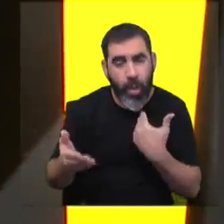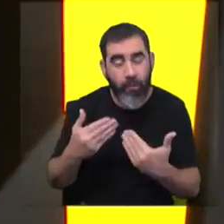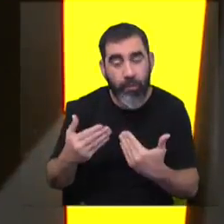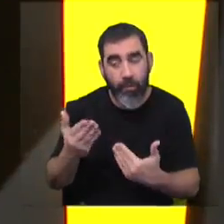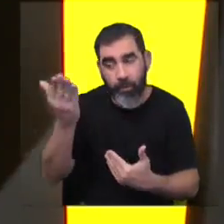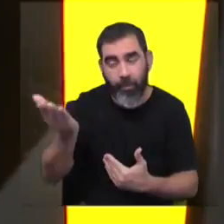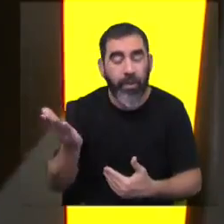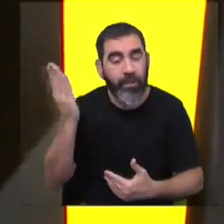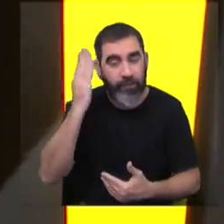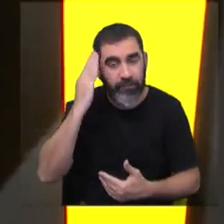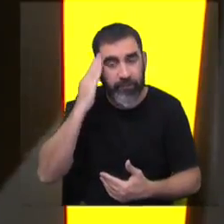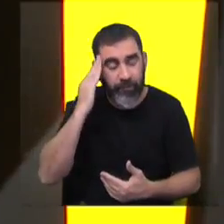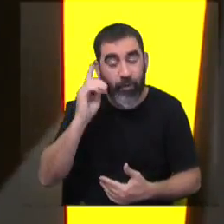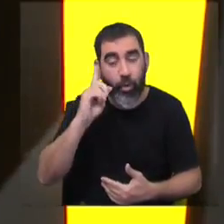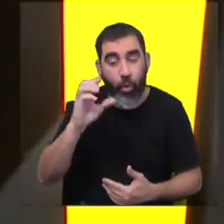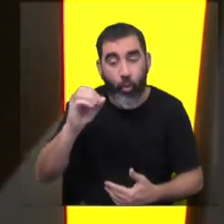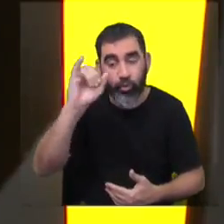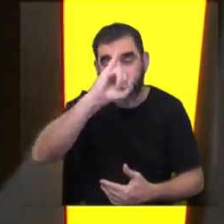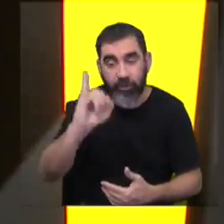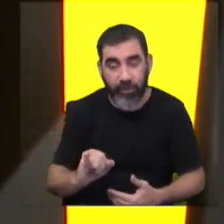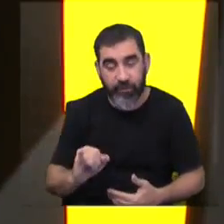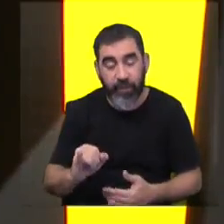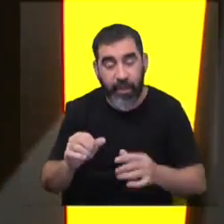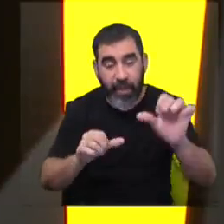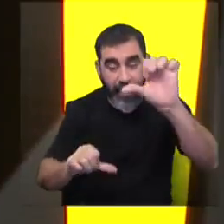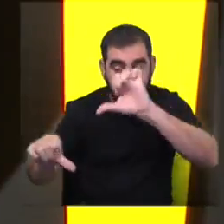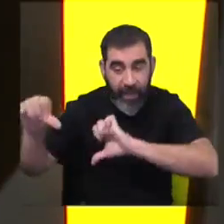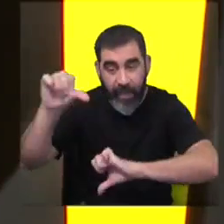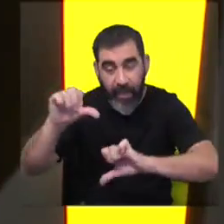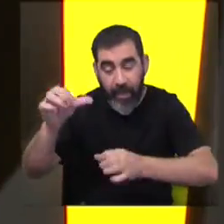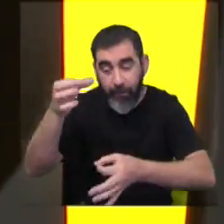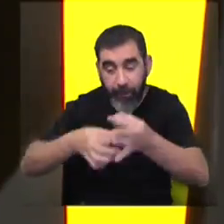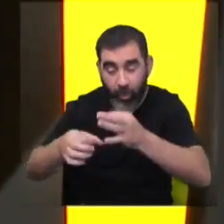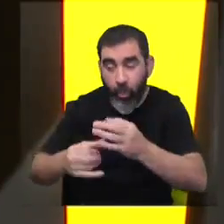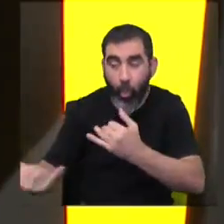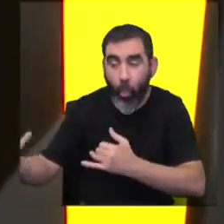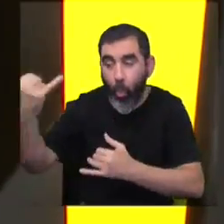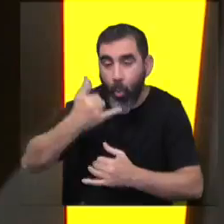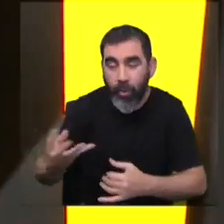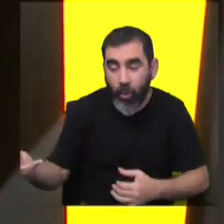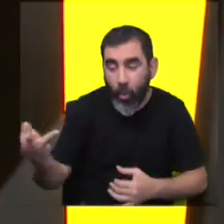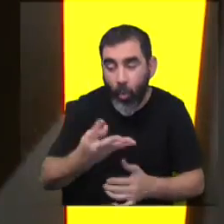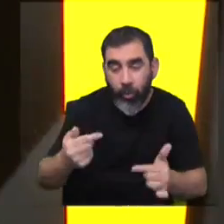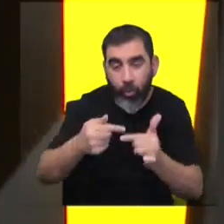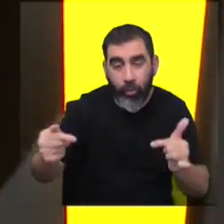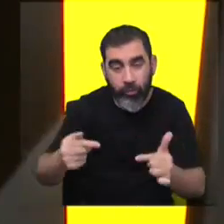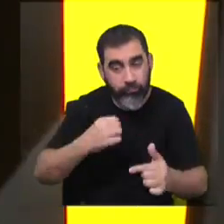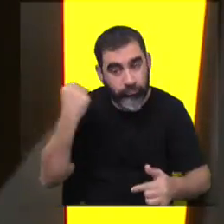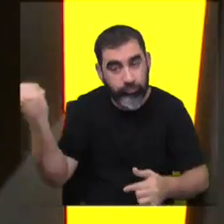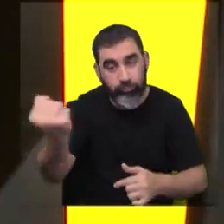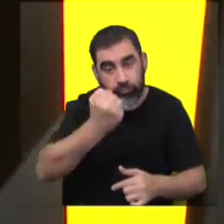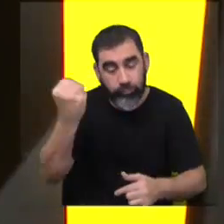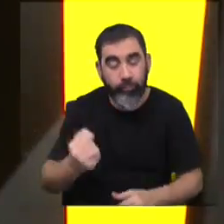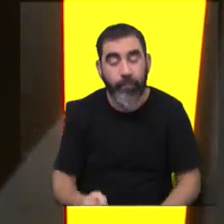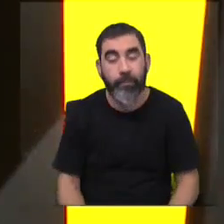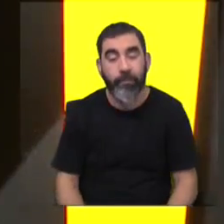sabe, que es David González. Claro, químico, que nos contó, bueno, este cuarteto de elementos tan presentes en